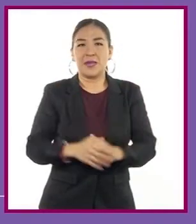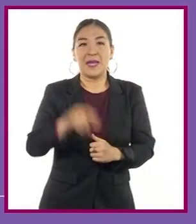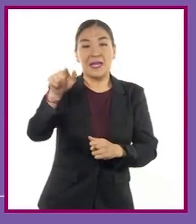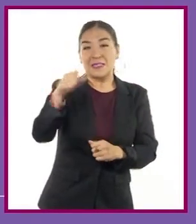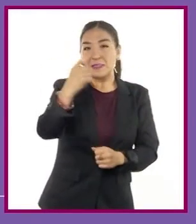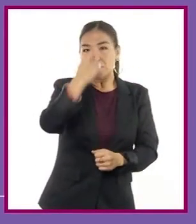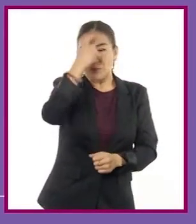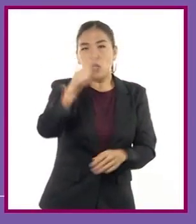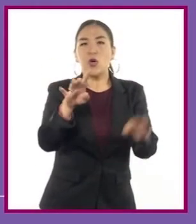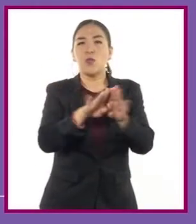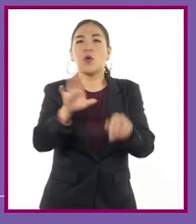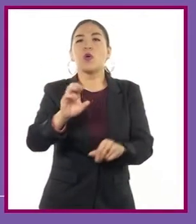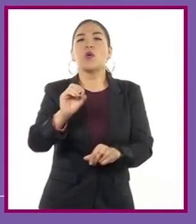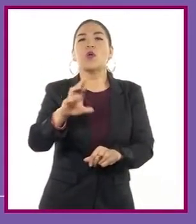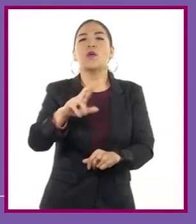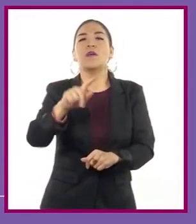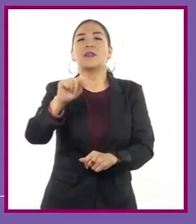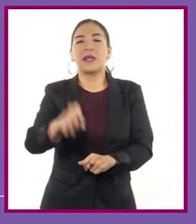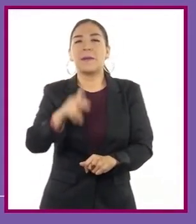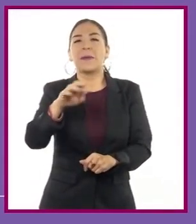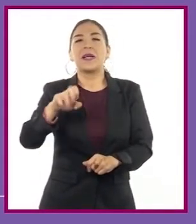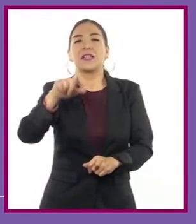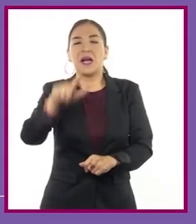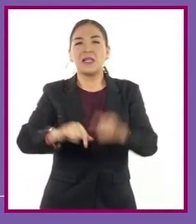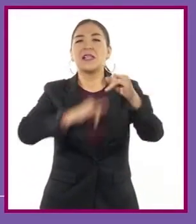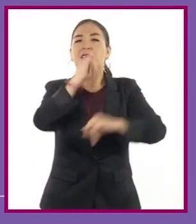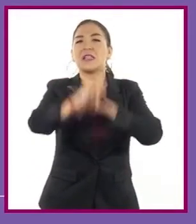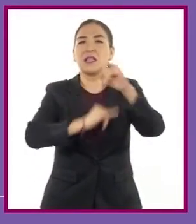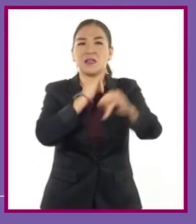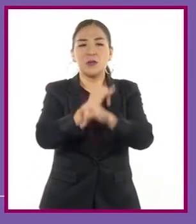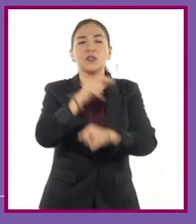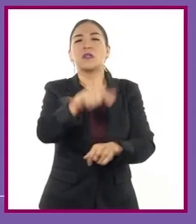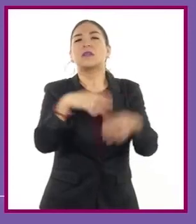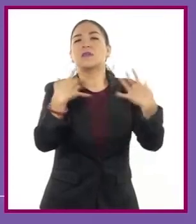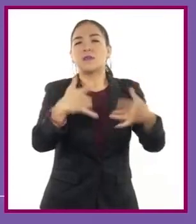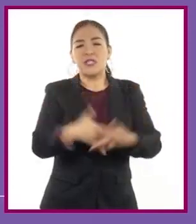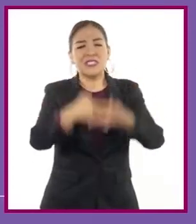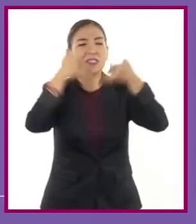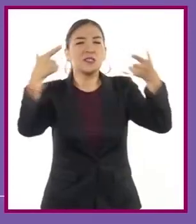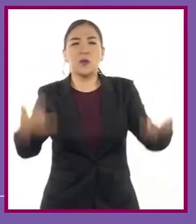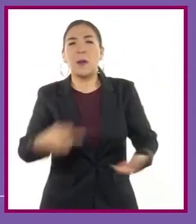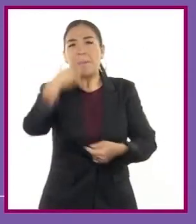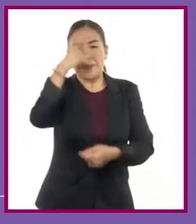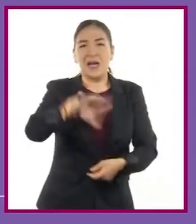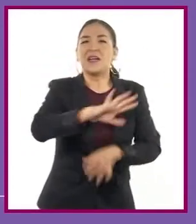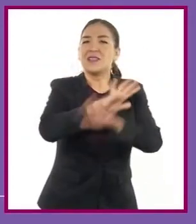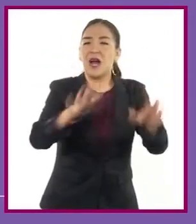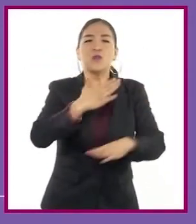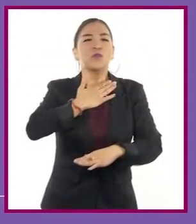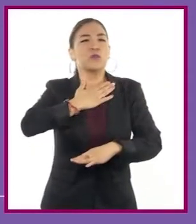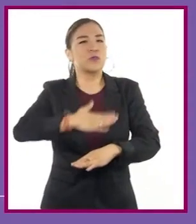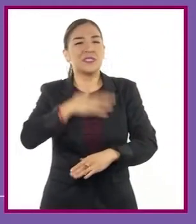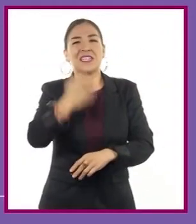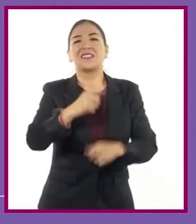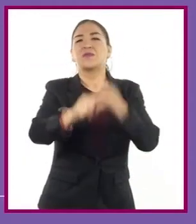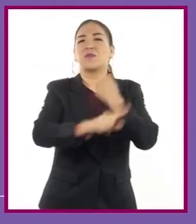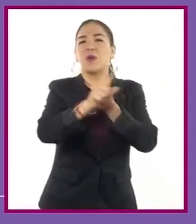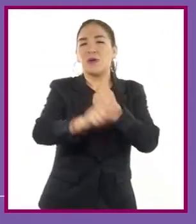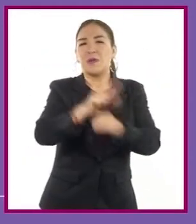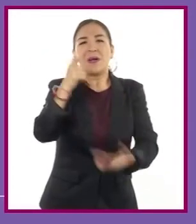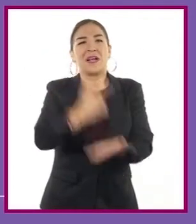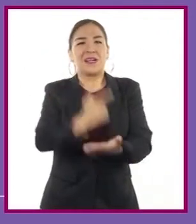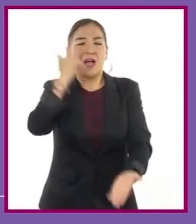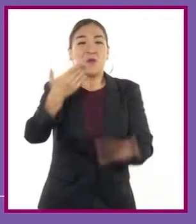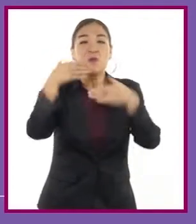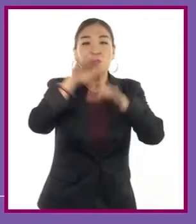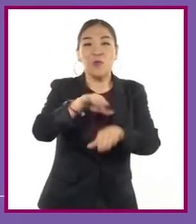de la Corte Penal Internacional es el resultado de un proceso histórico que busca justicia para crímenes graves contra la humanidad